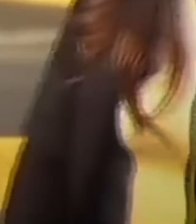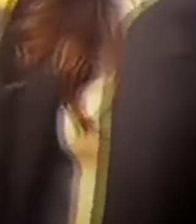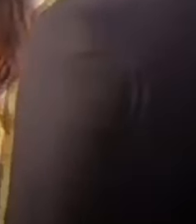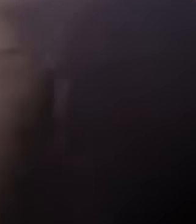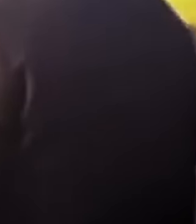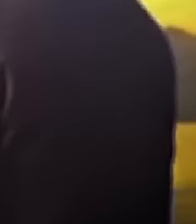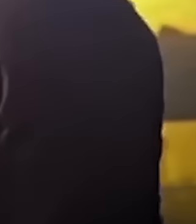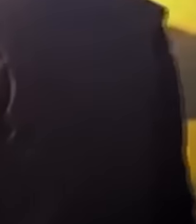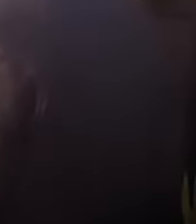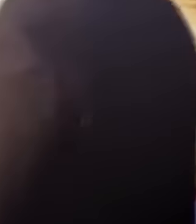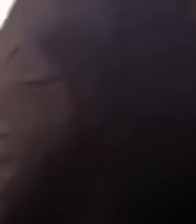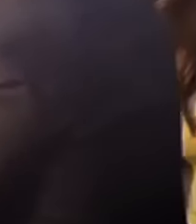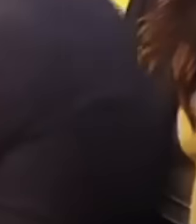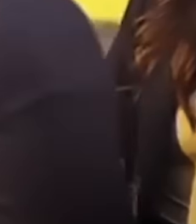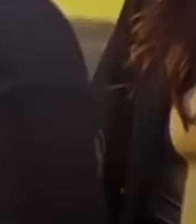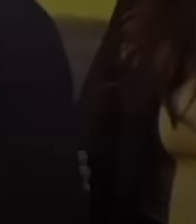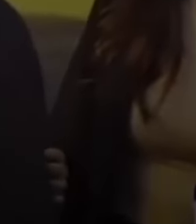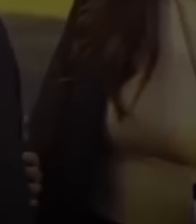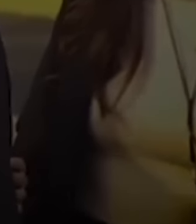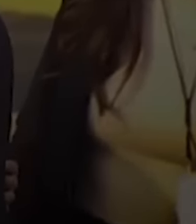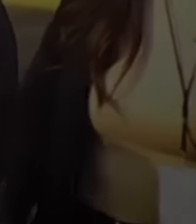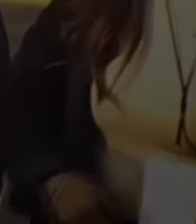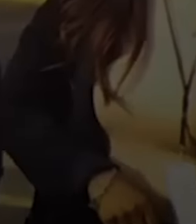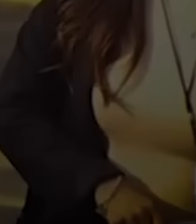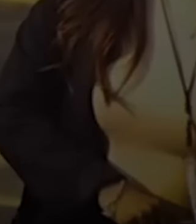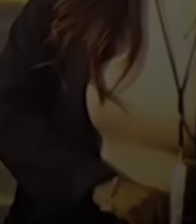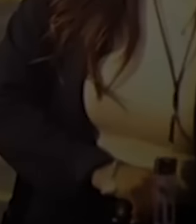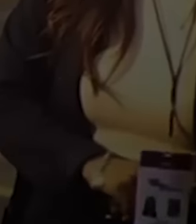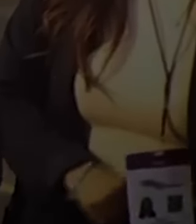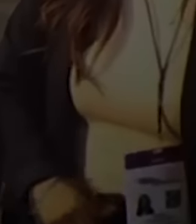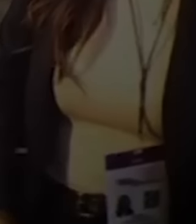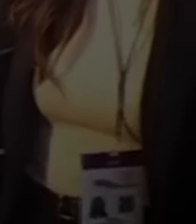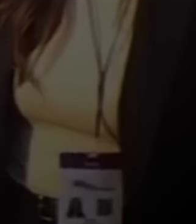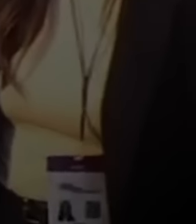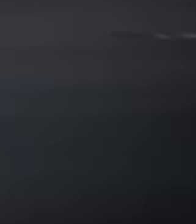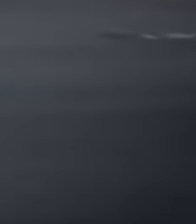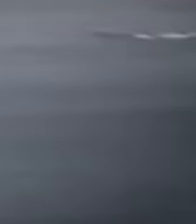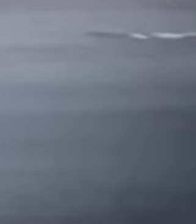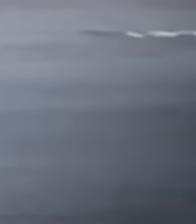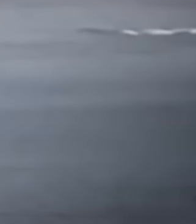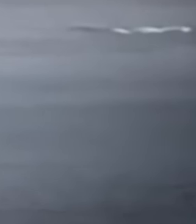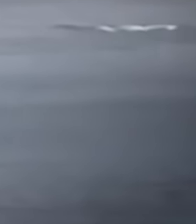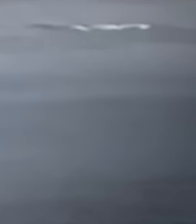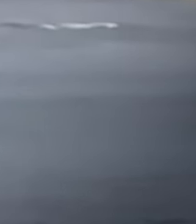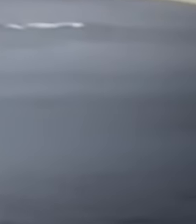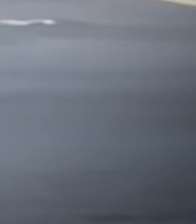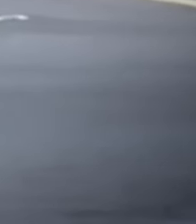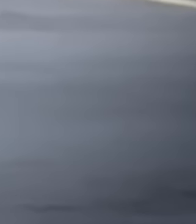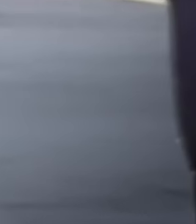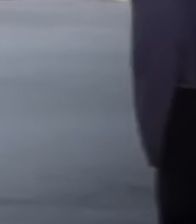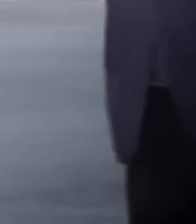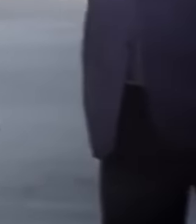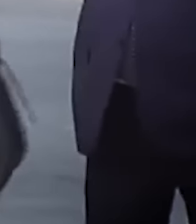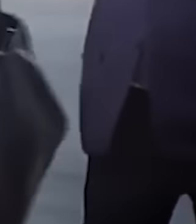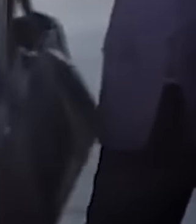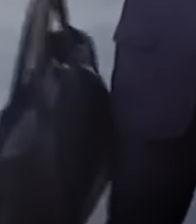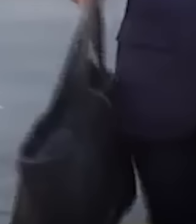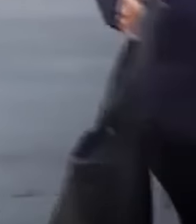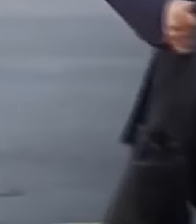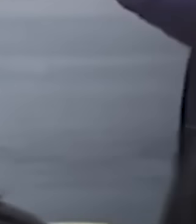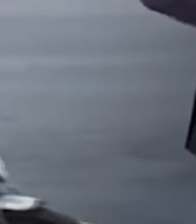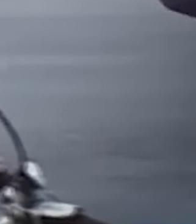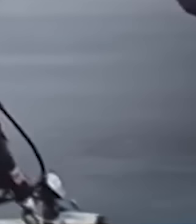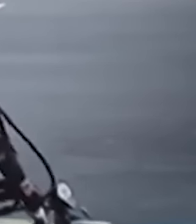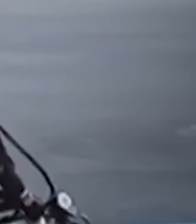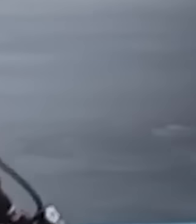En pocas palabras, que se sepa quién habla con la verdad y quién miente. Que decir la verdad tenga su recompensa